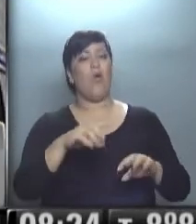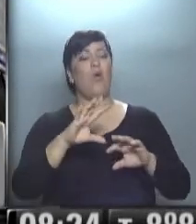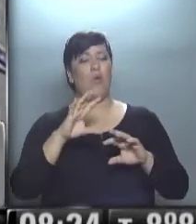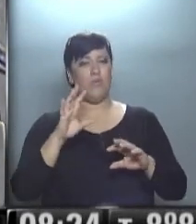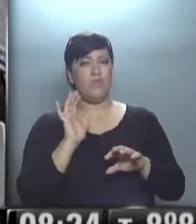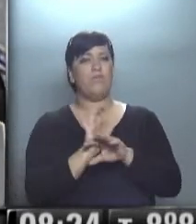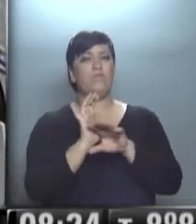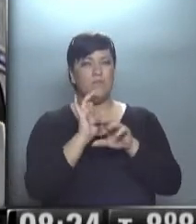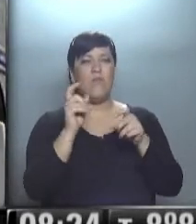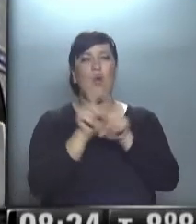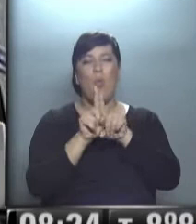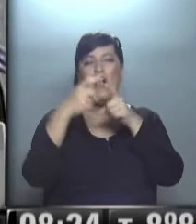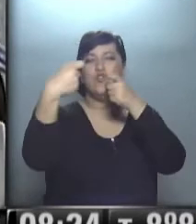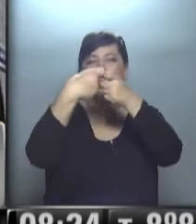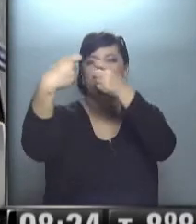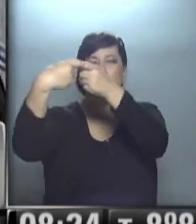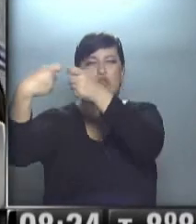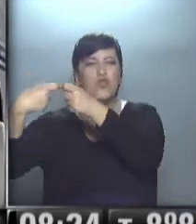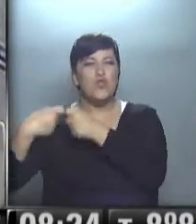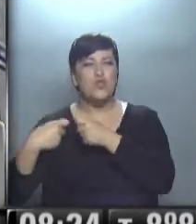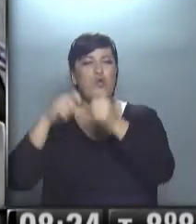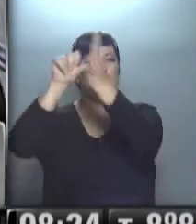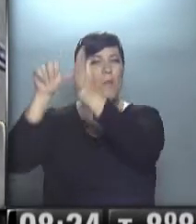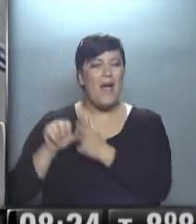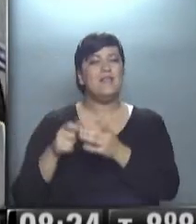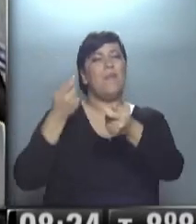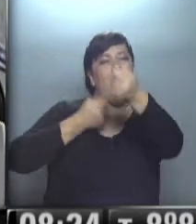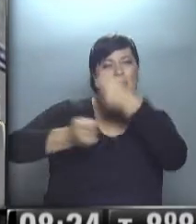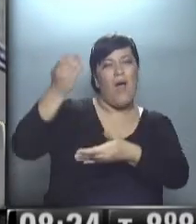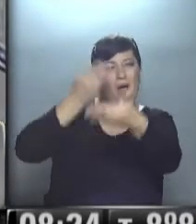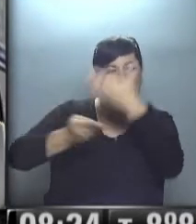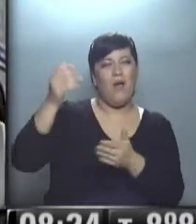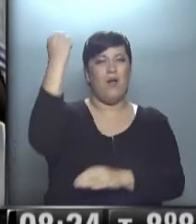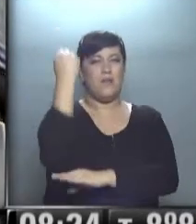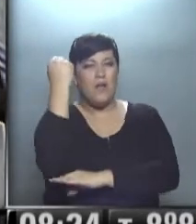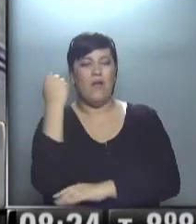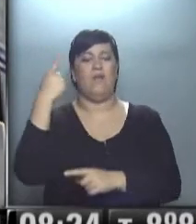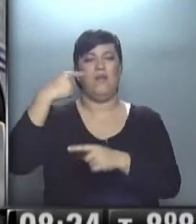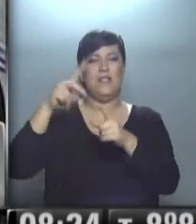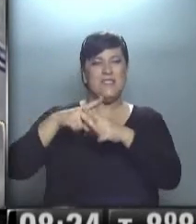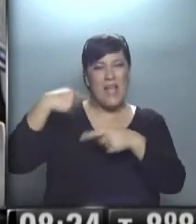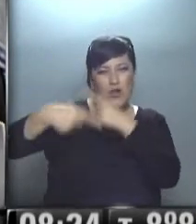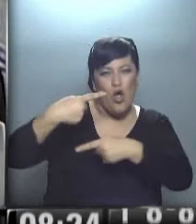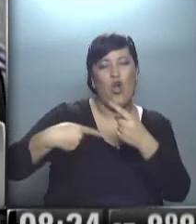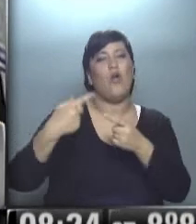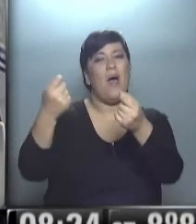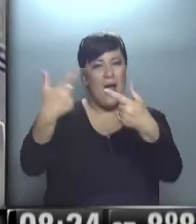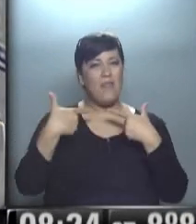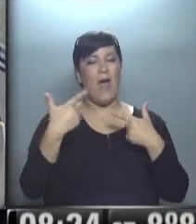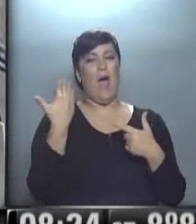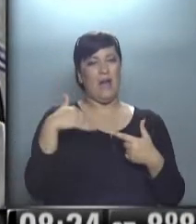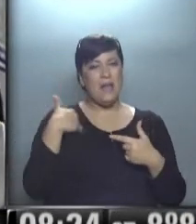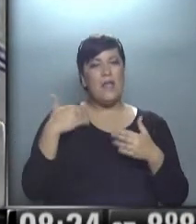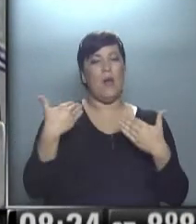asociación estratégica con países para la cooperación financiera económica tecnológica que garantiza el desarrollo a largo plazo